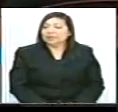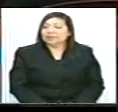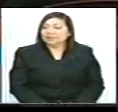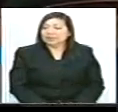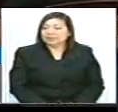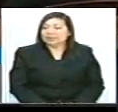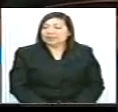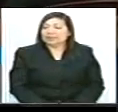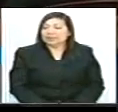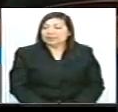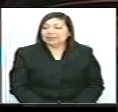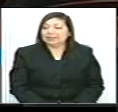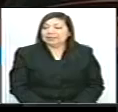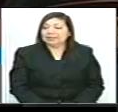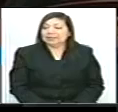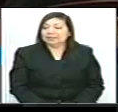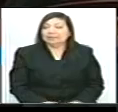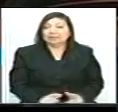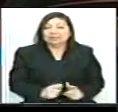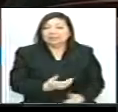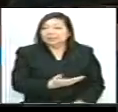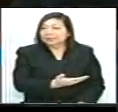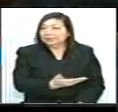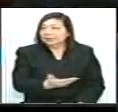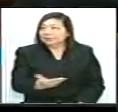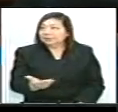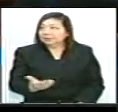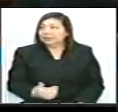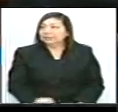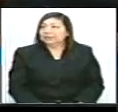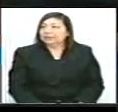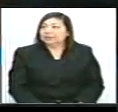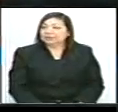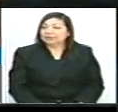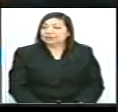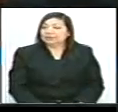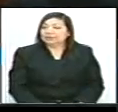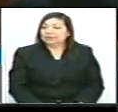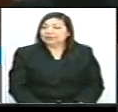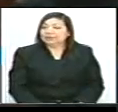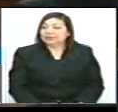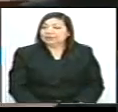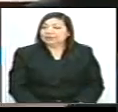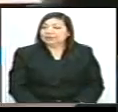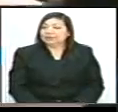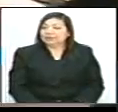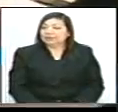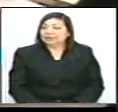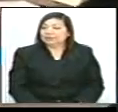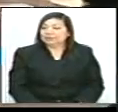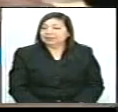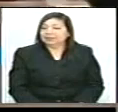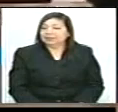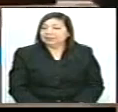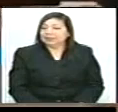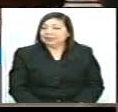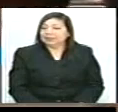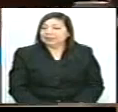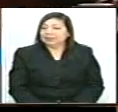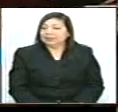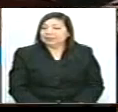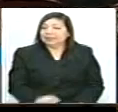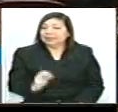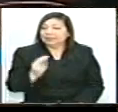República, señores congresistas, señor Agustín Luque Chaiña,